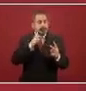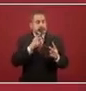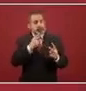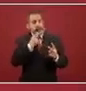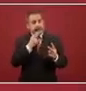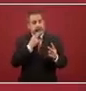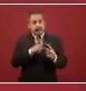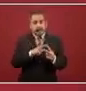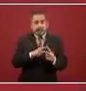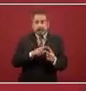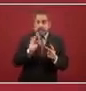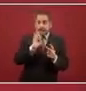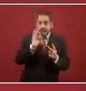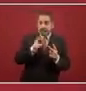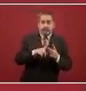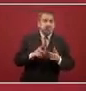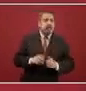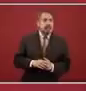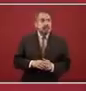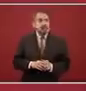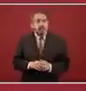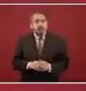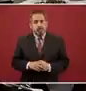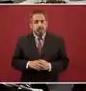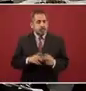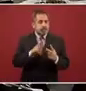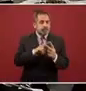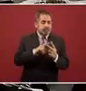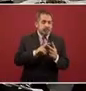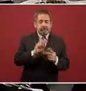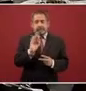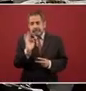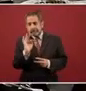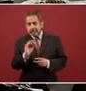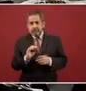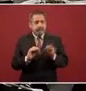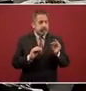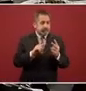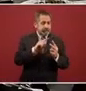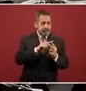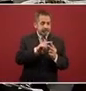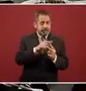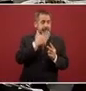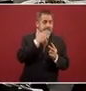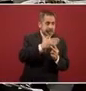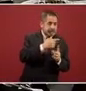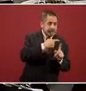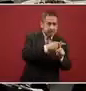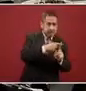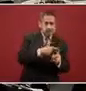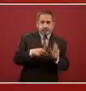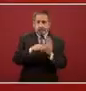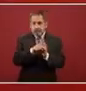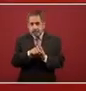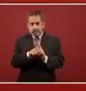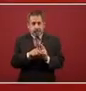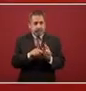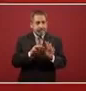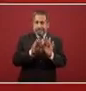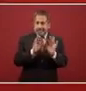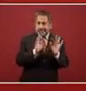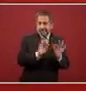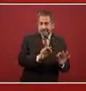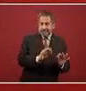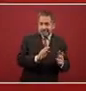sirva. Si la prueba, por ejemplo, tuviera estas probabilidades de detectar correctamente un caso positivo y un caso negativo